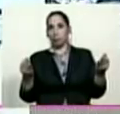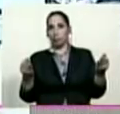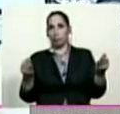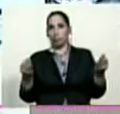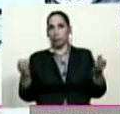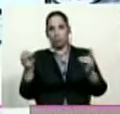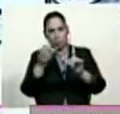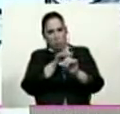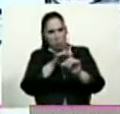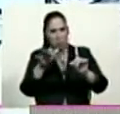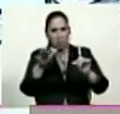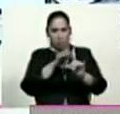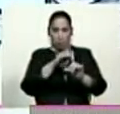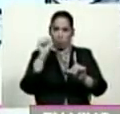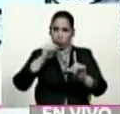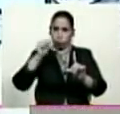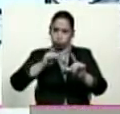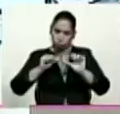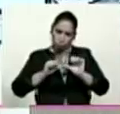Provocaciones continúan.